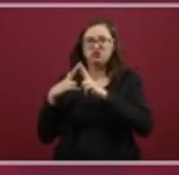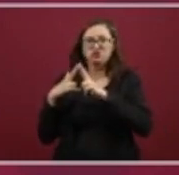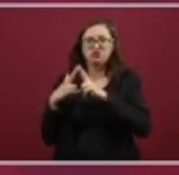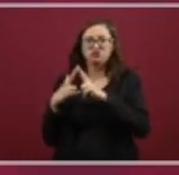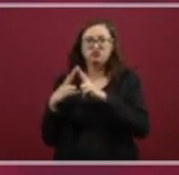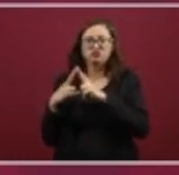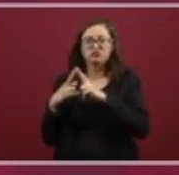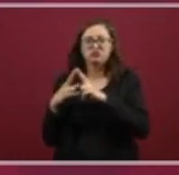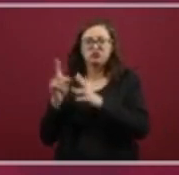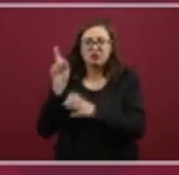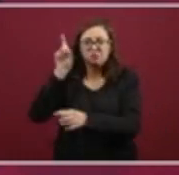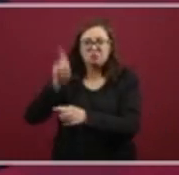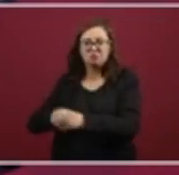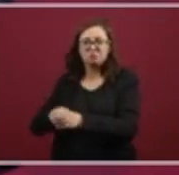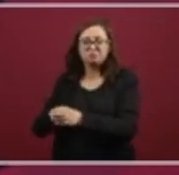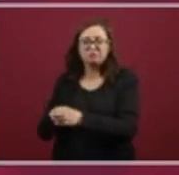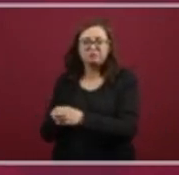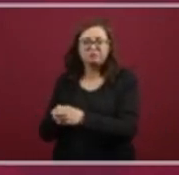que